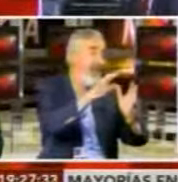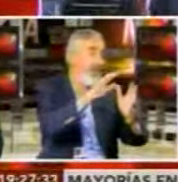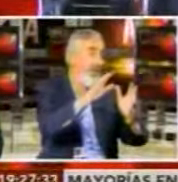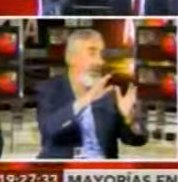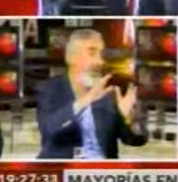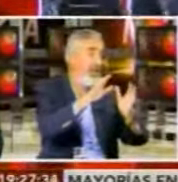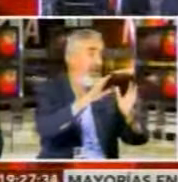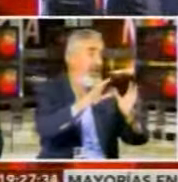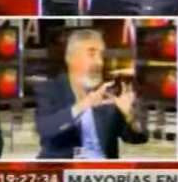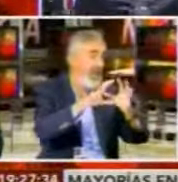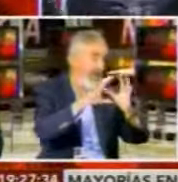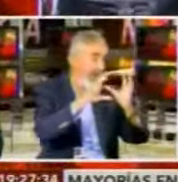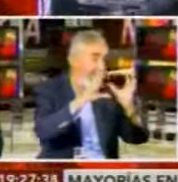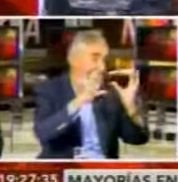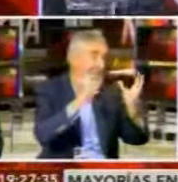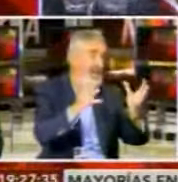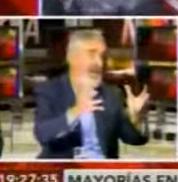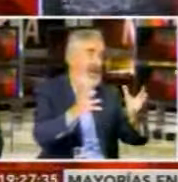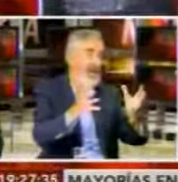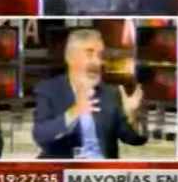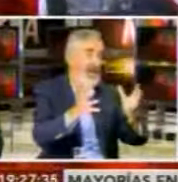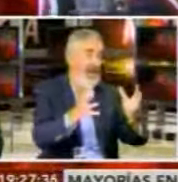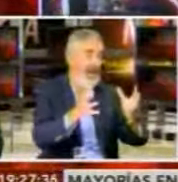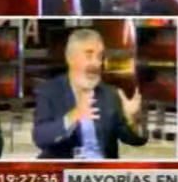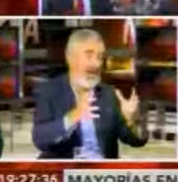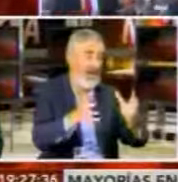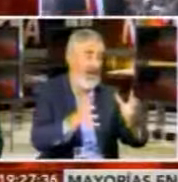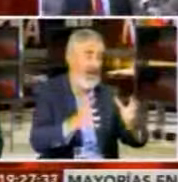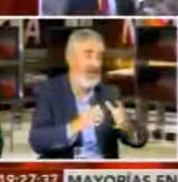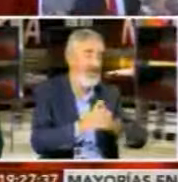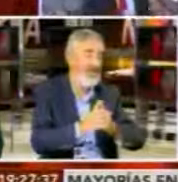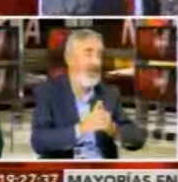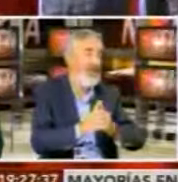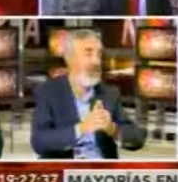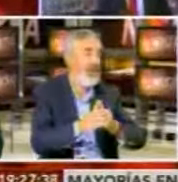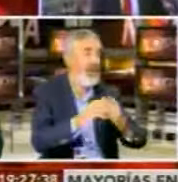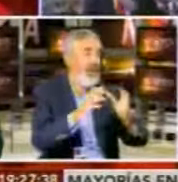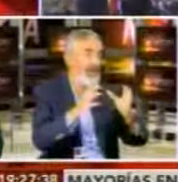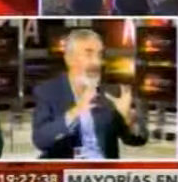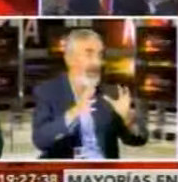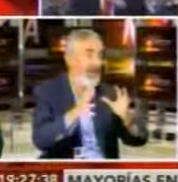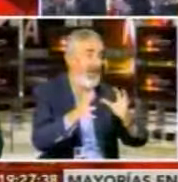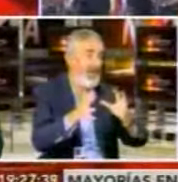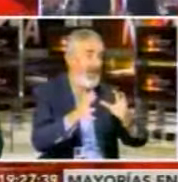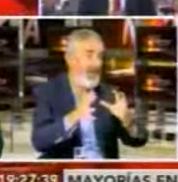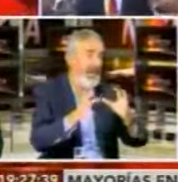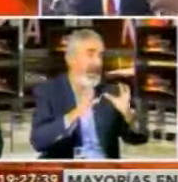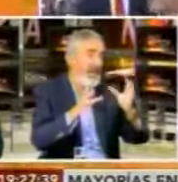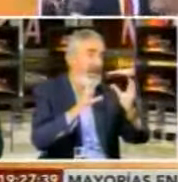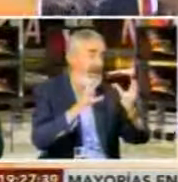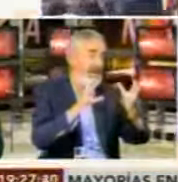del juego que regulan la situación económica se van a mantener.